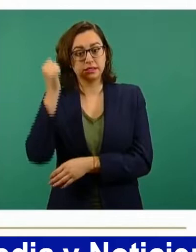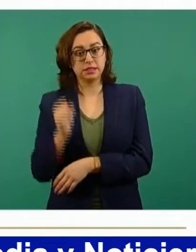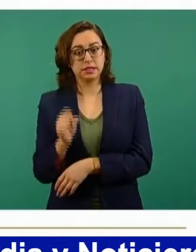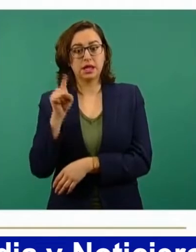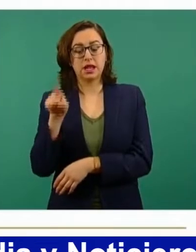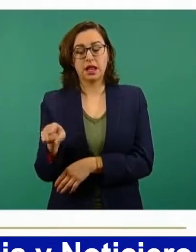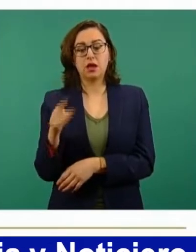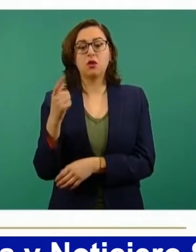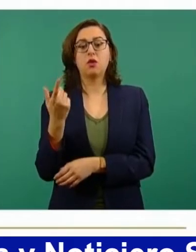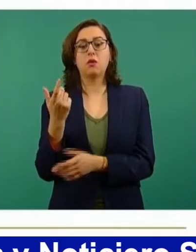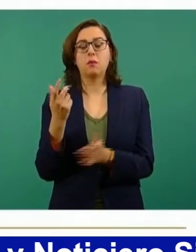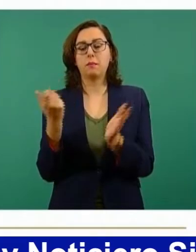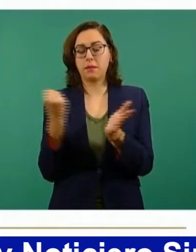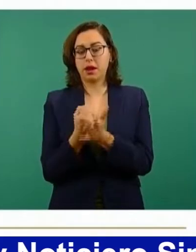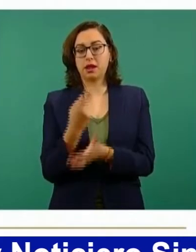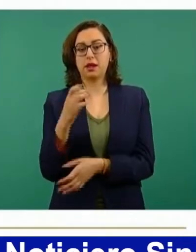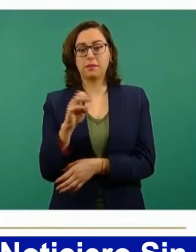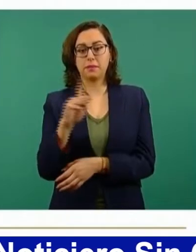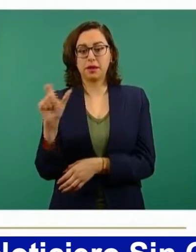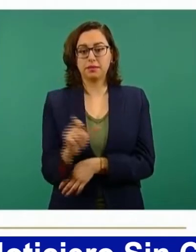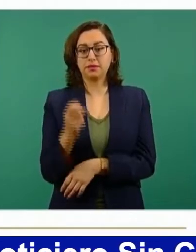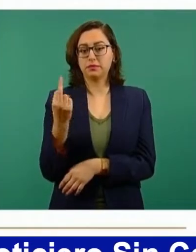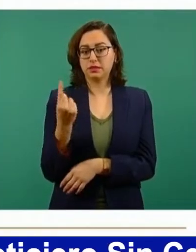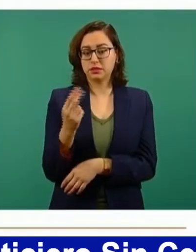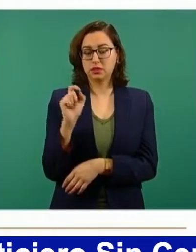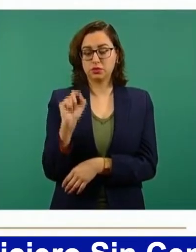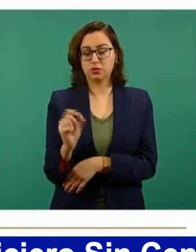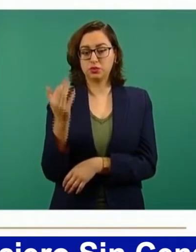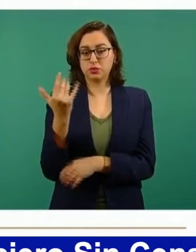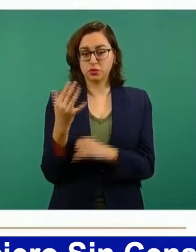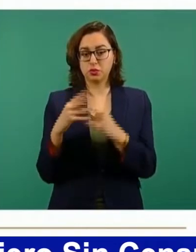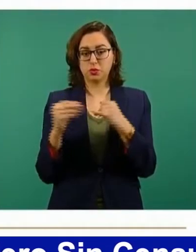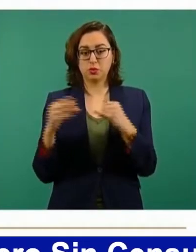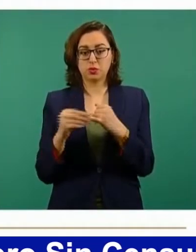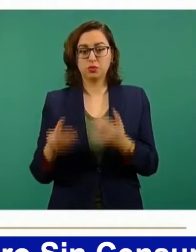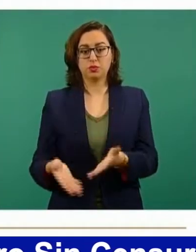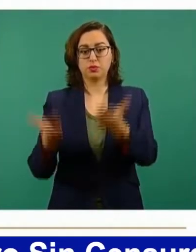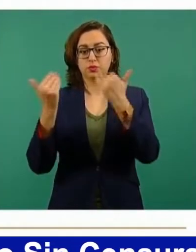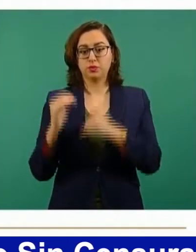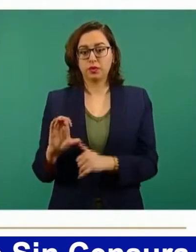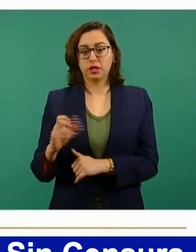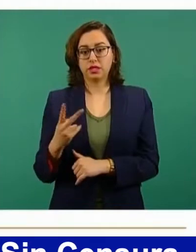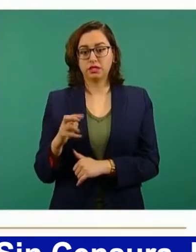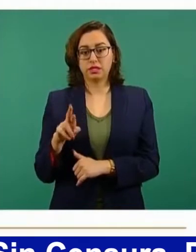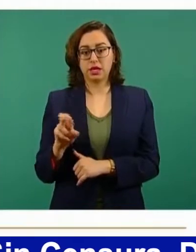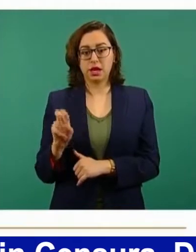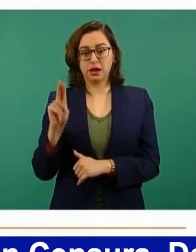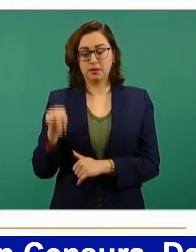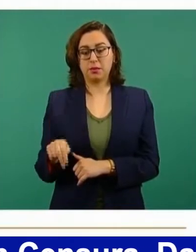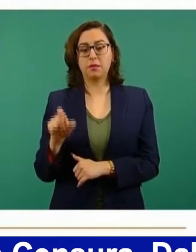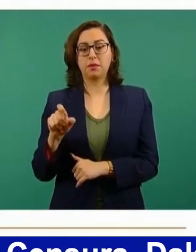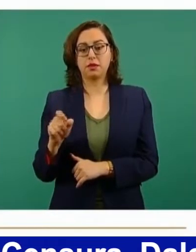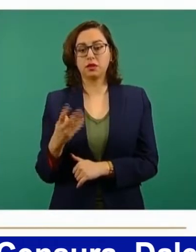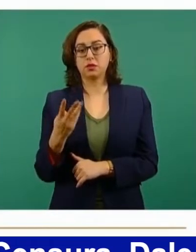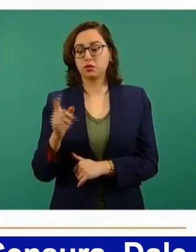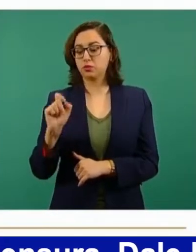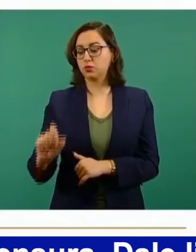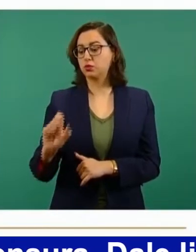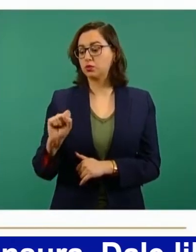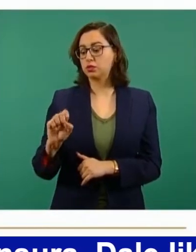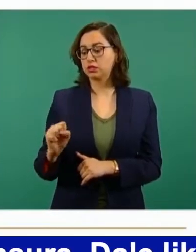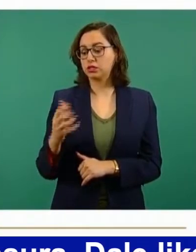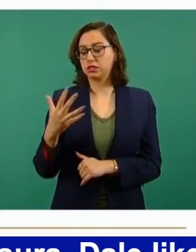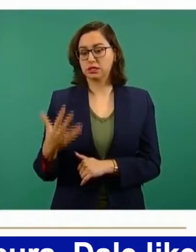franquicia Pemex en 25 pesos con 50 centavos y Chevron en 24 pesos con 65 centavos en la